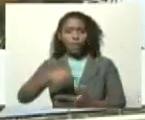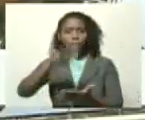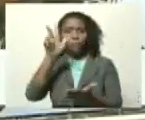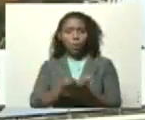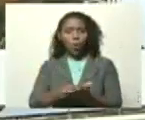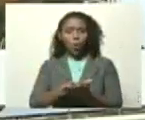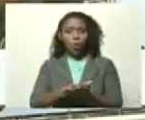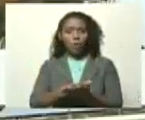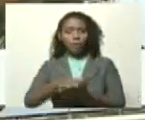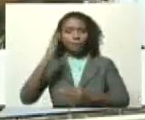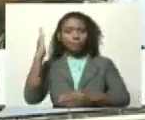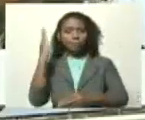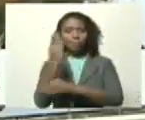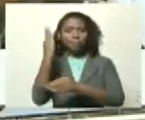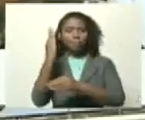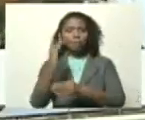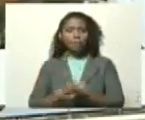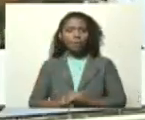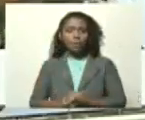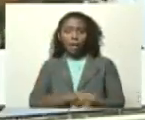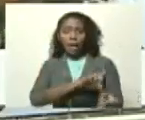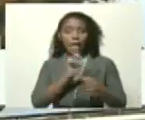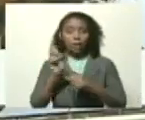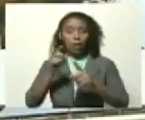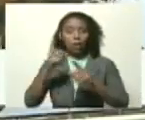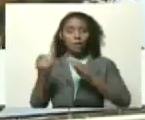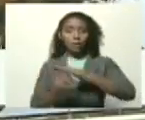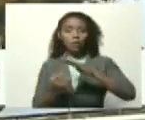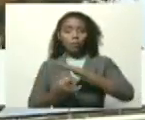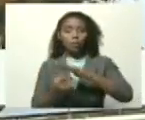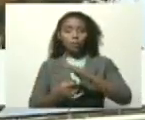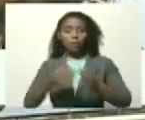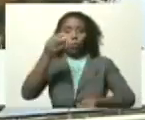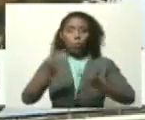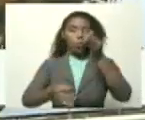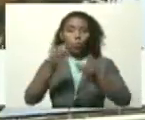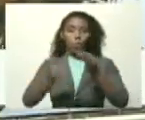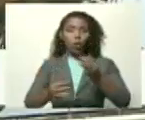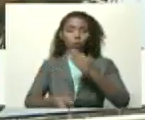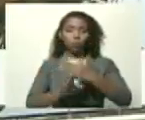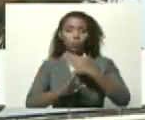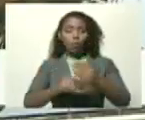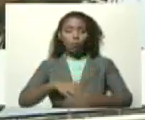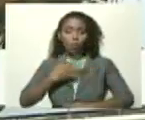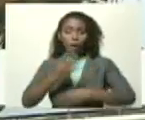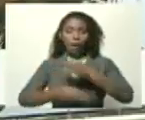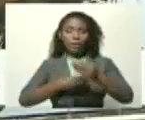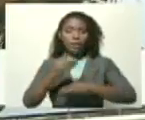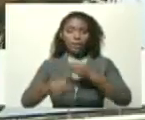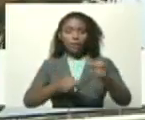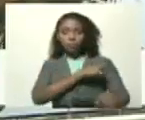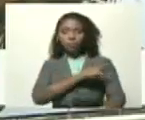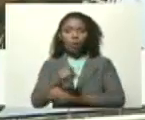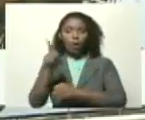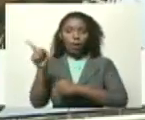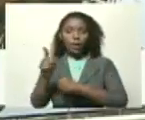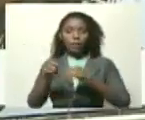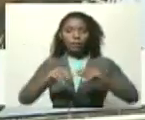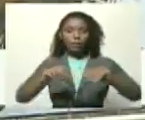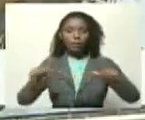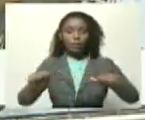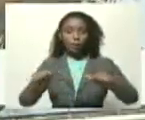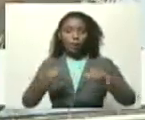y sancionados estos instrumentos jurídicos, tuvieran la posibilidad para ejecutarse en el territorio, en